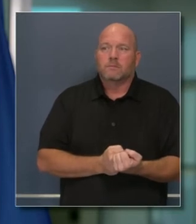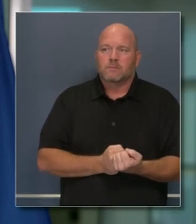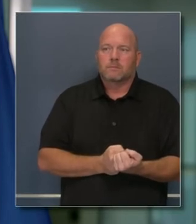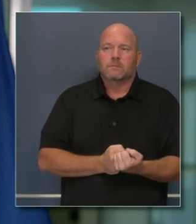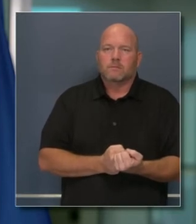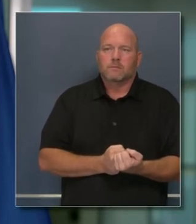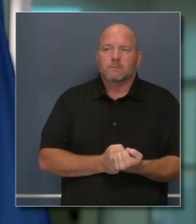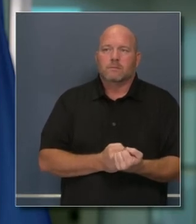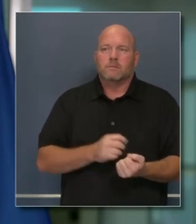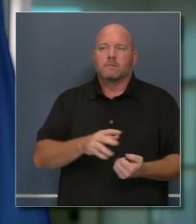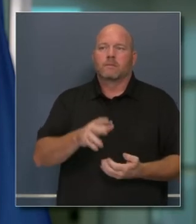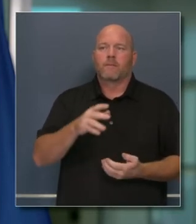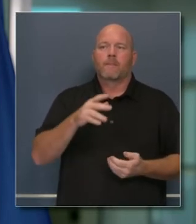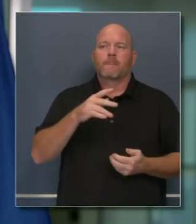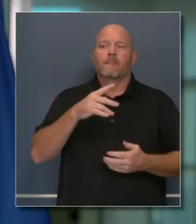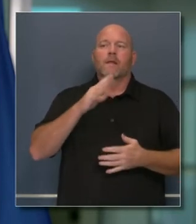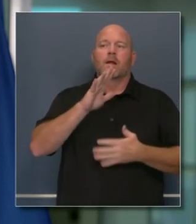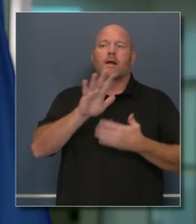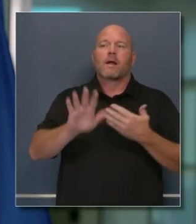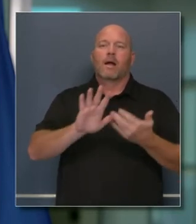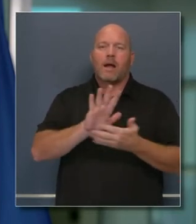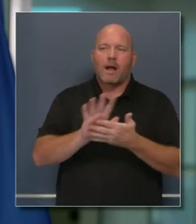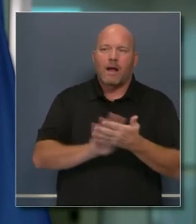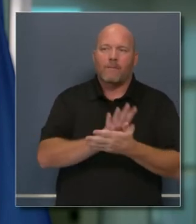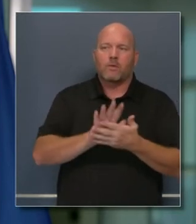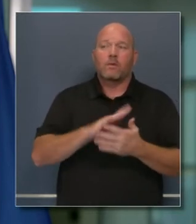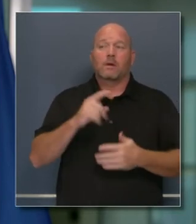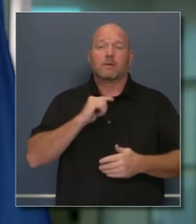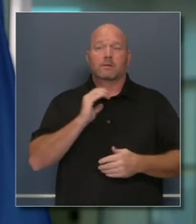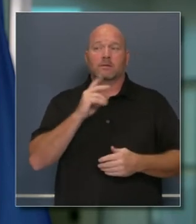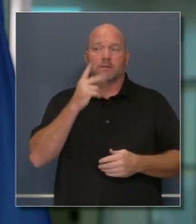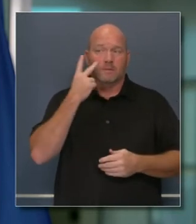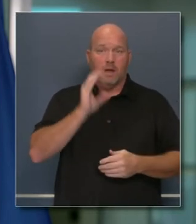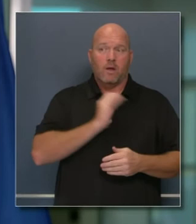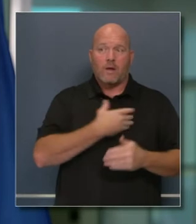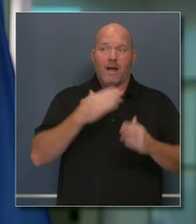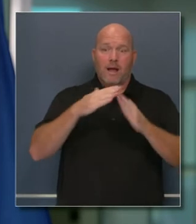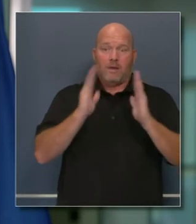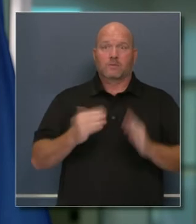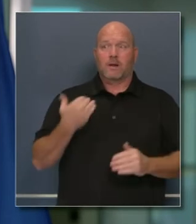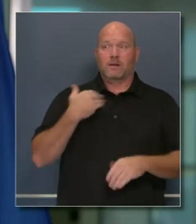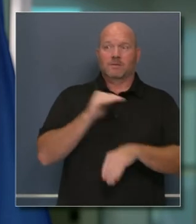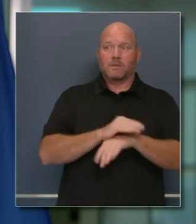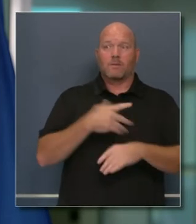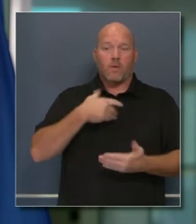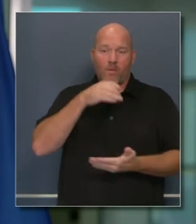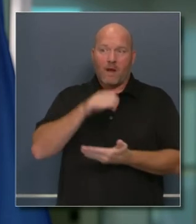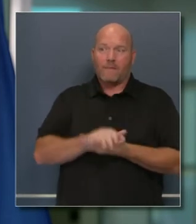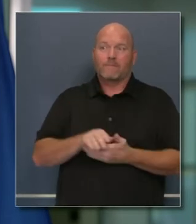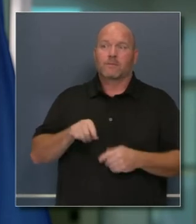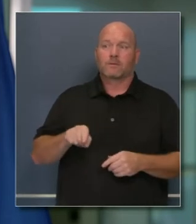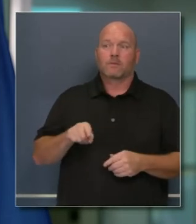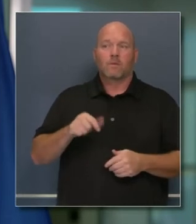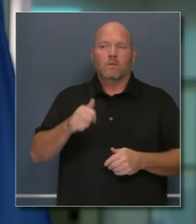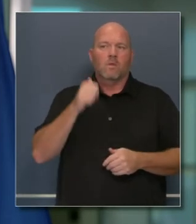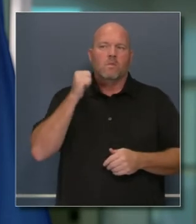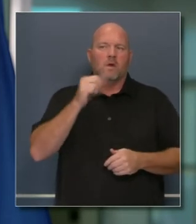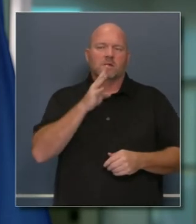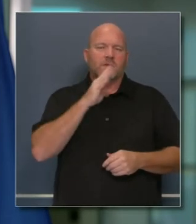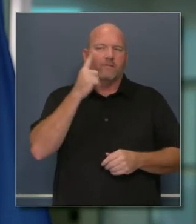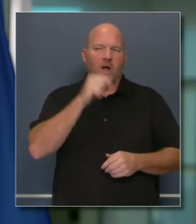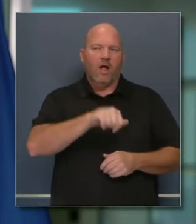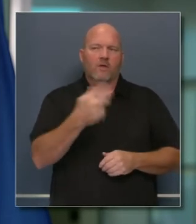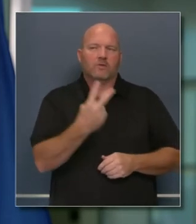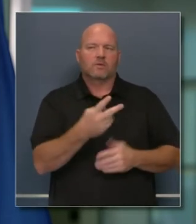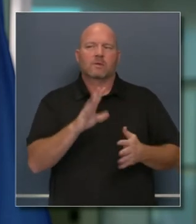sin titubear, sin ambigüedad. Anoche vieron ustedes en mi casa. Creo que mi esposa no